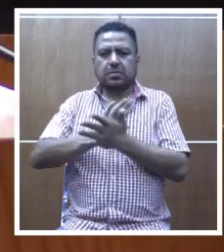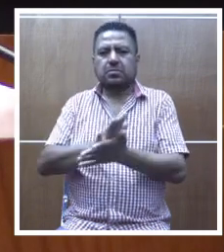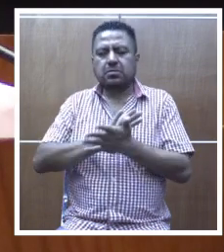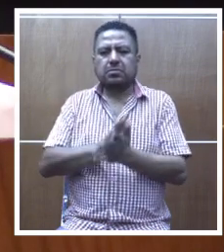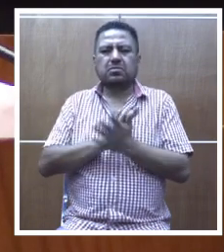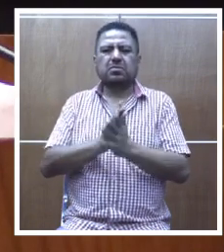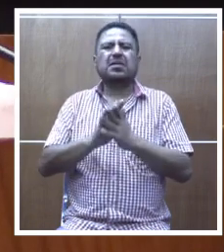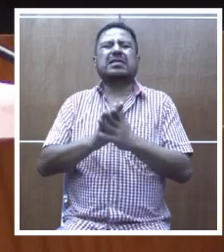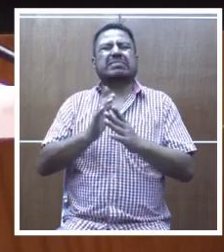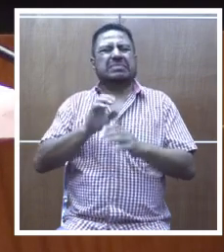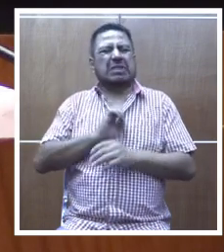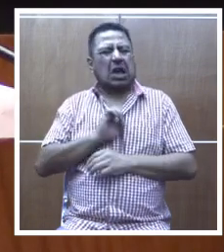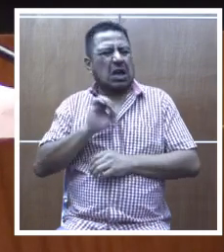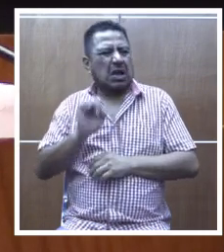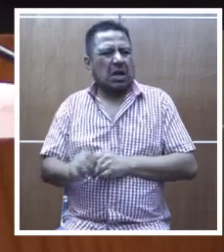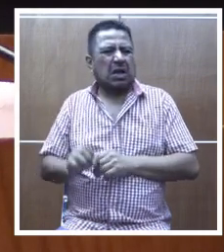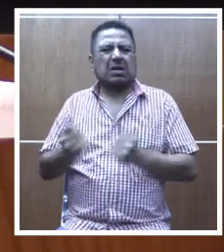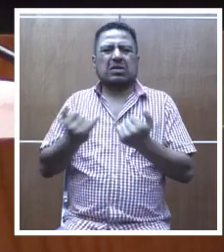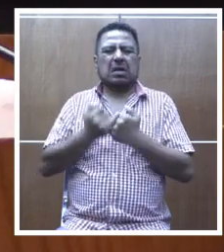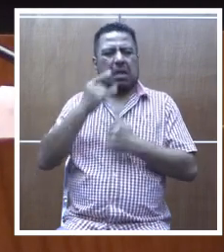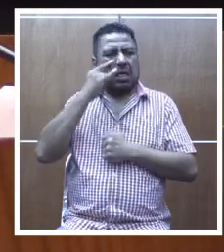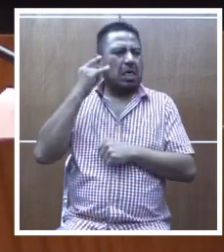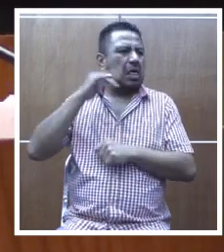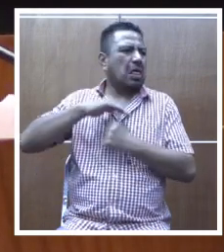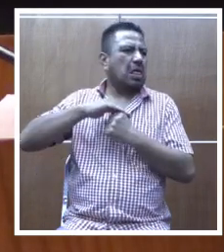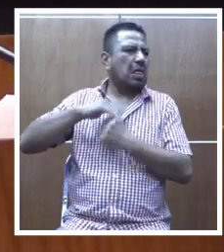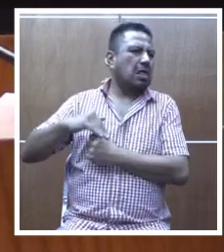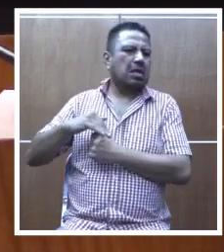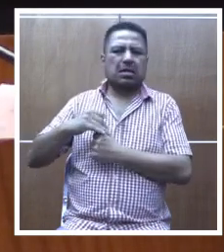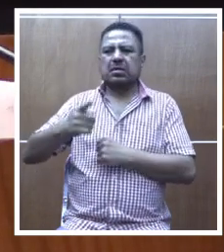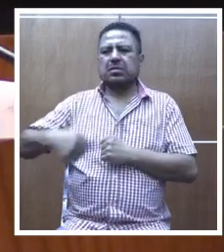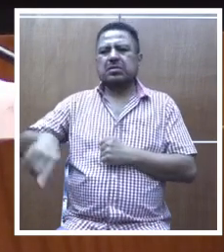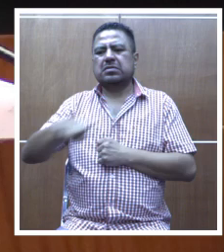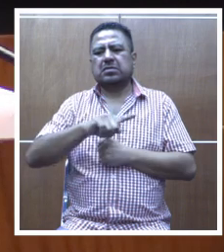el racismo, la exclusión, la invisibilidad de las que sean